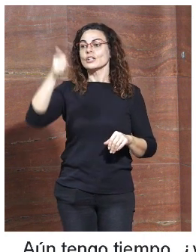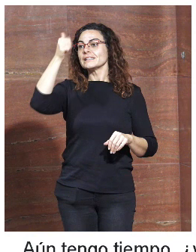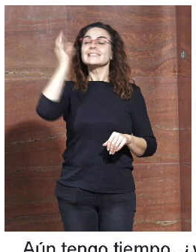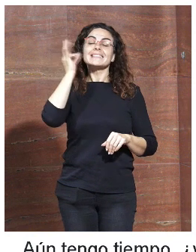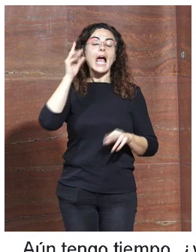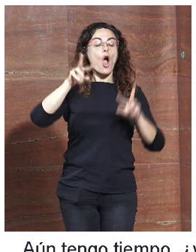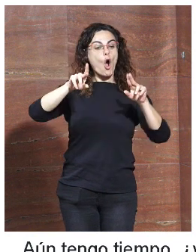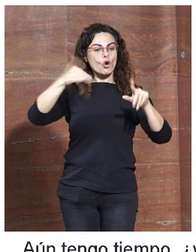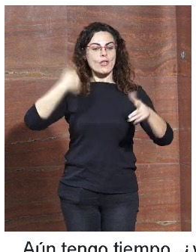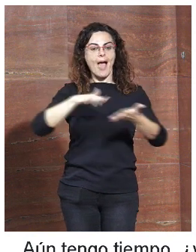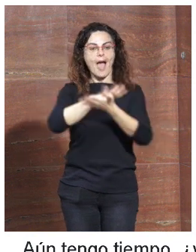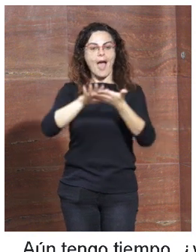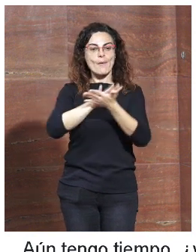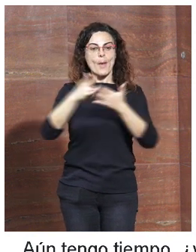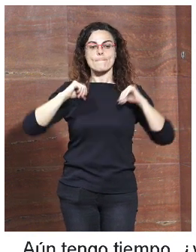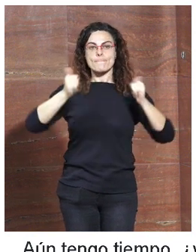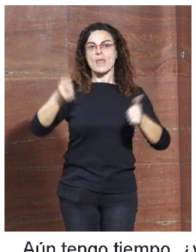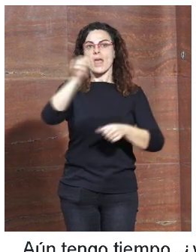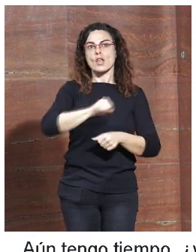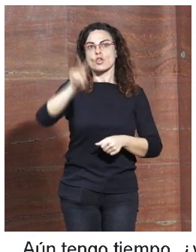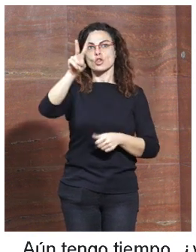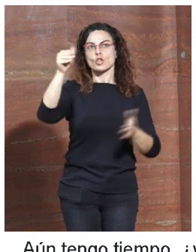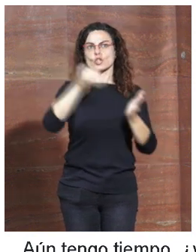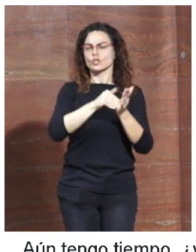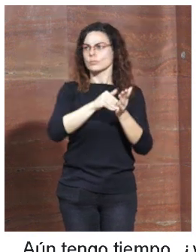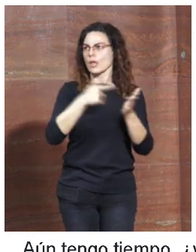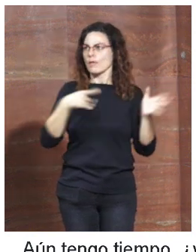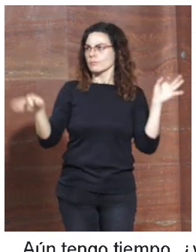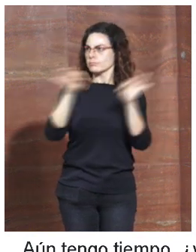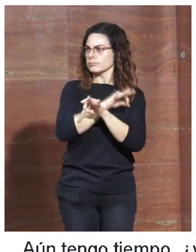proyecto que se puso en marcha en